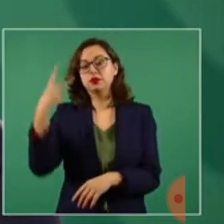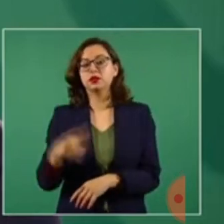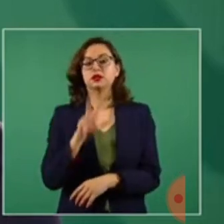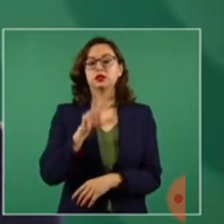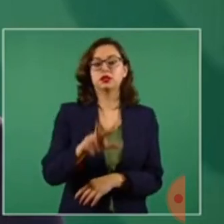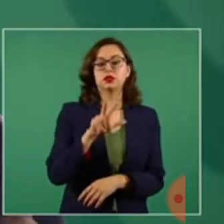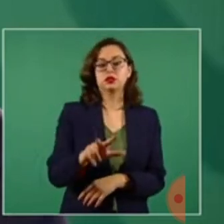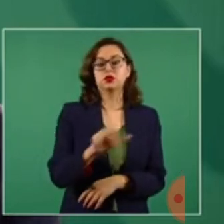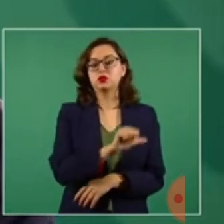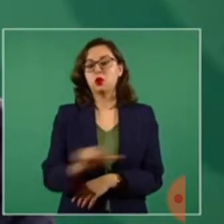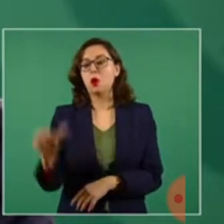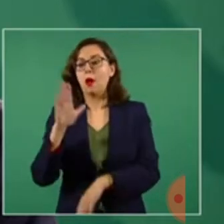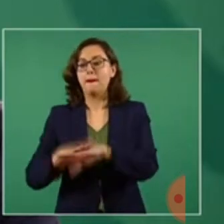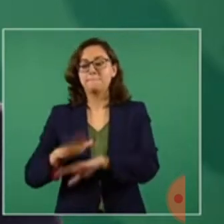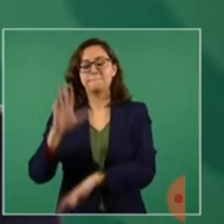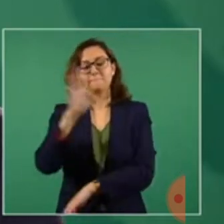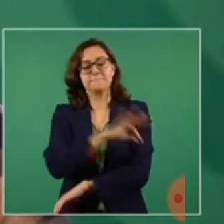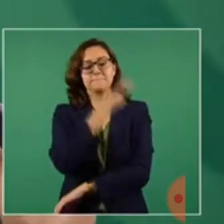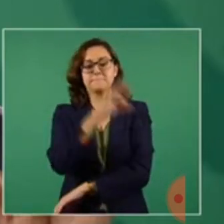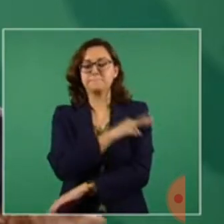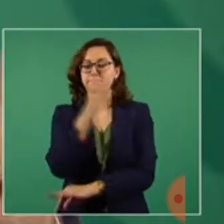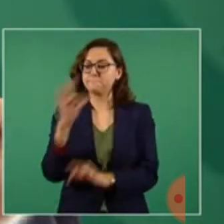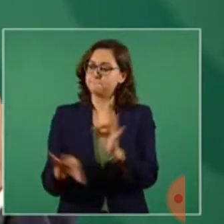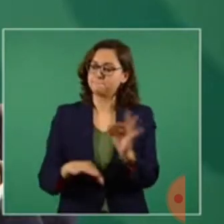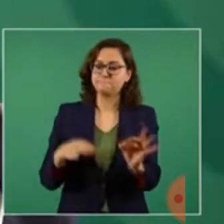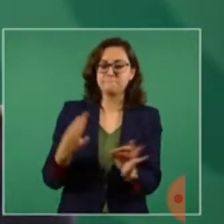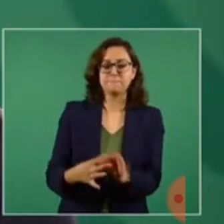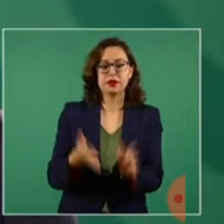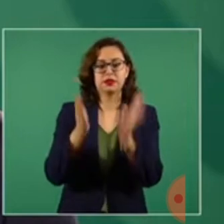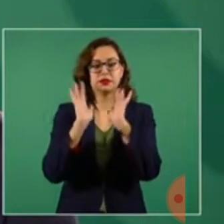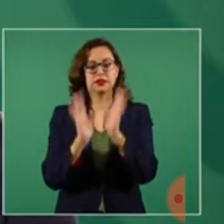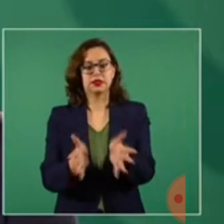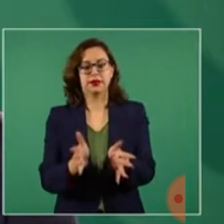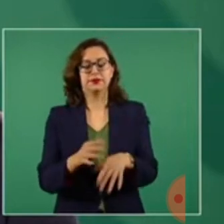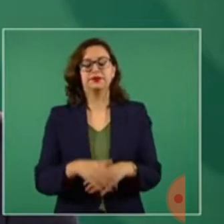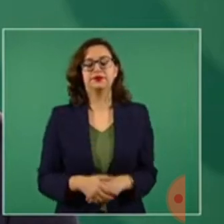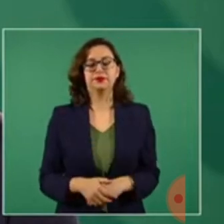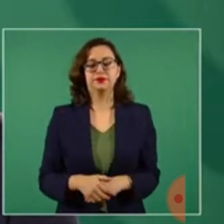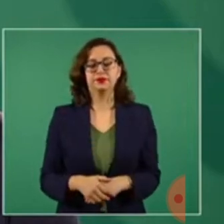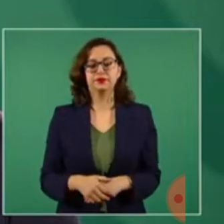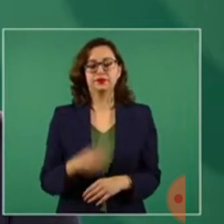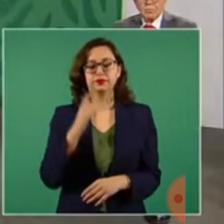de 18 años, aún con una dosis.